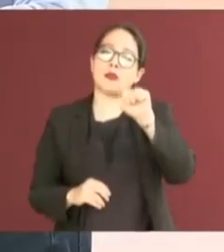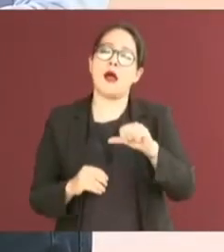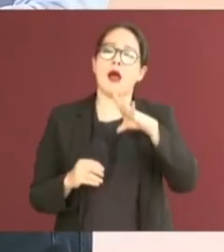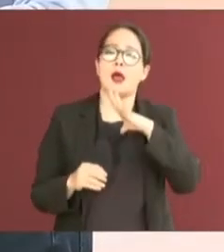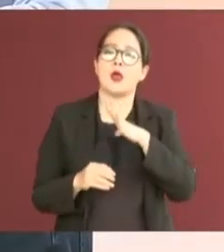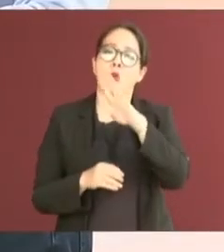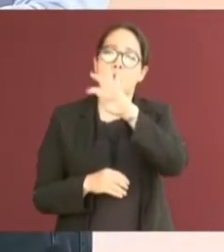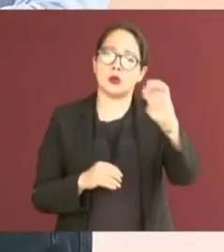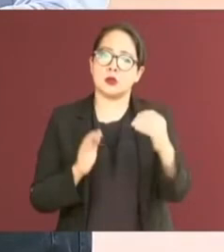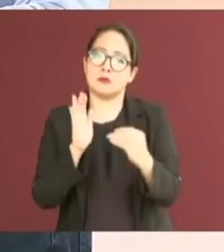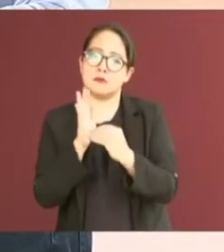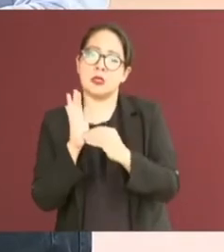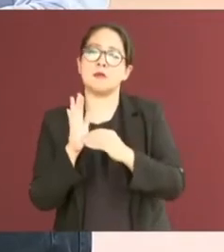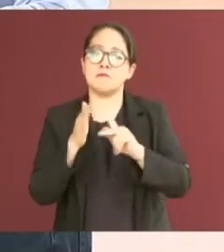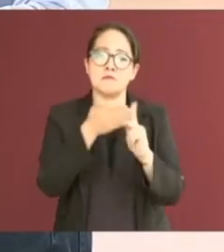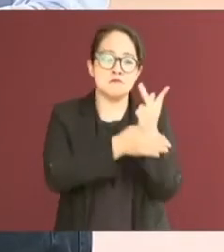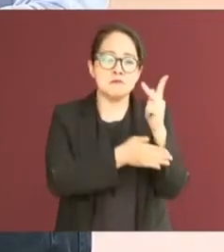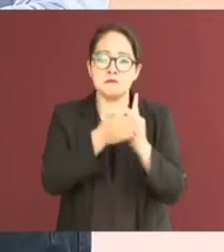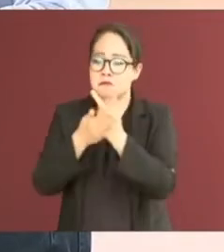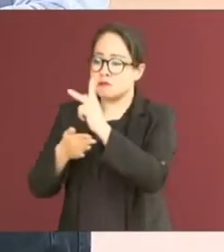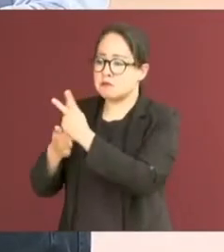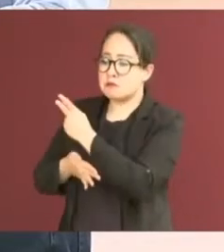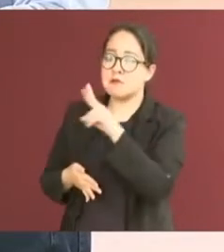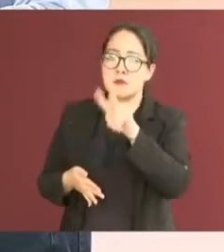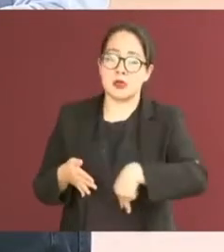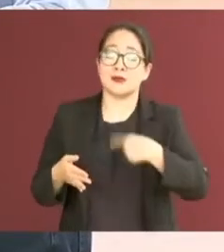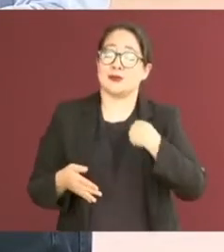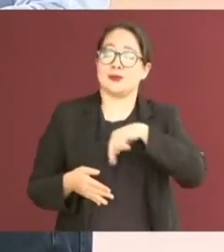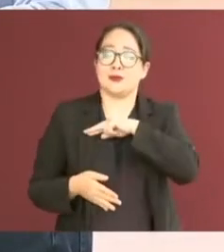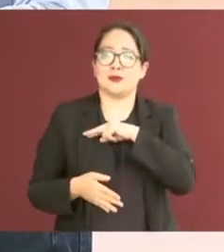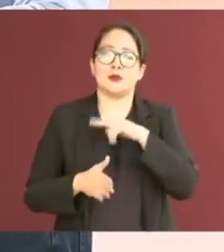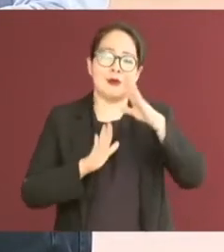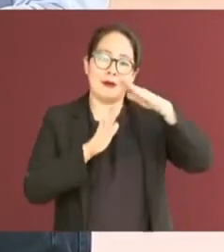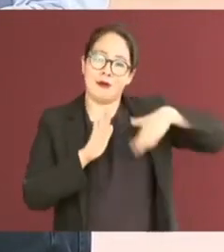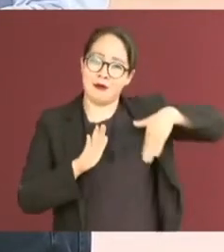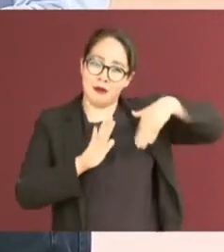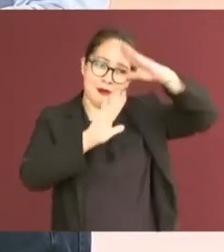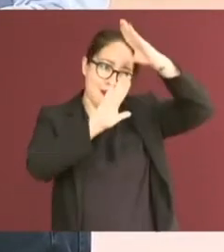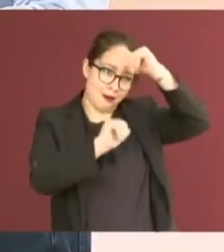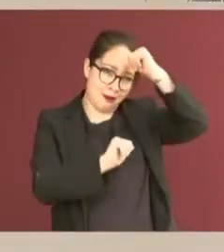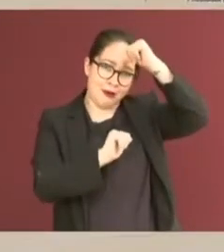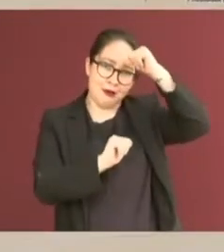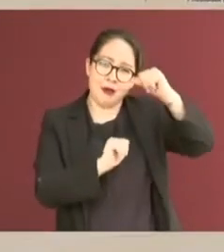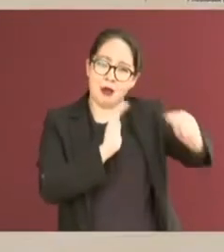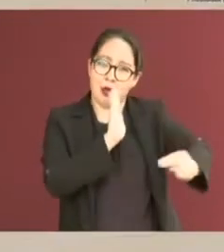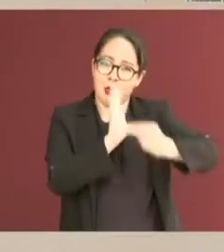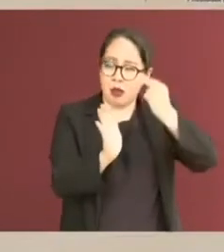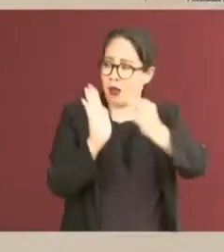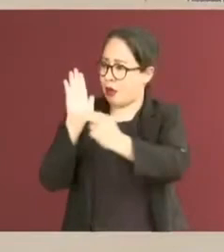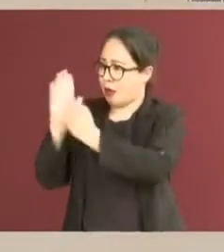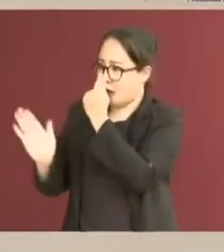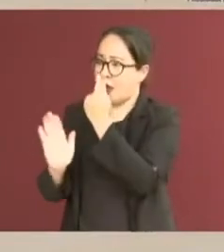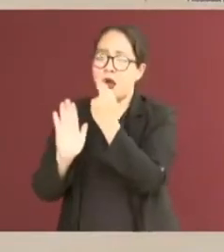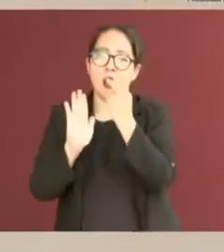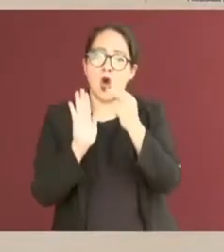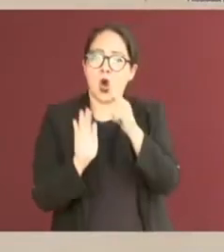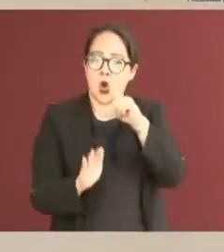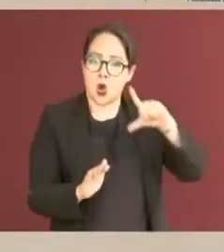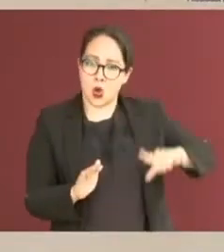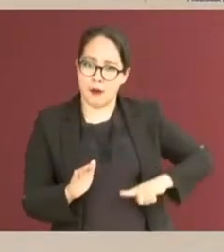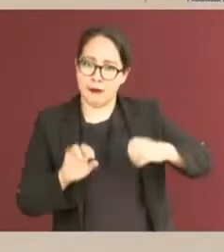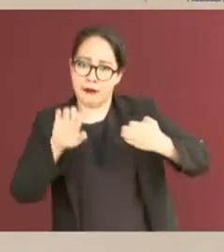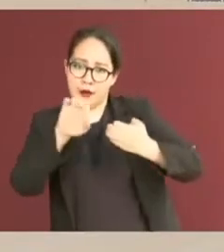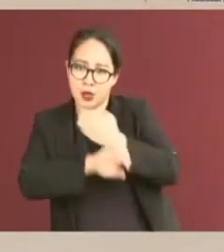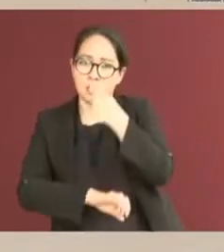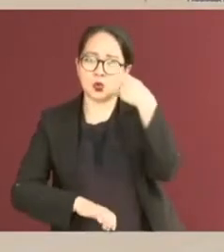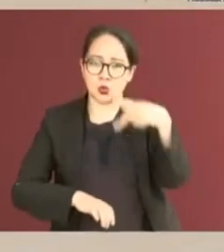plantas y debo destacar, señor presidente, que celebramos convenio con el gobierno del estado para que en sus viveros estatales